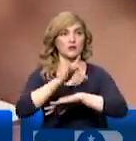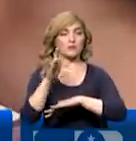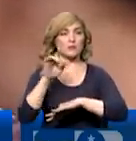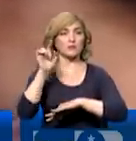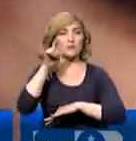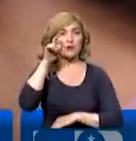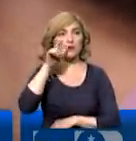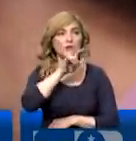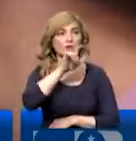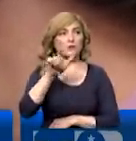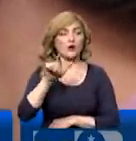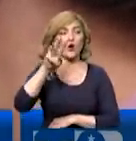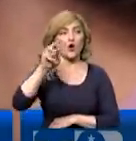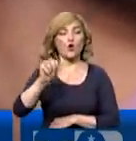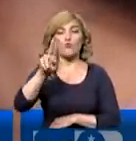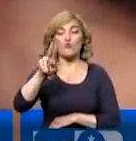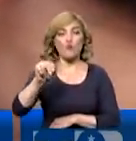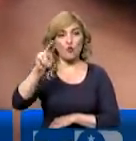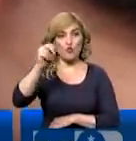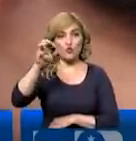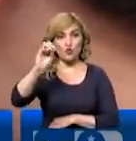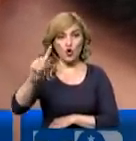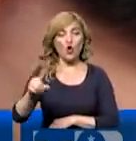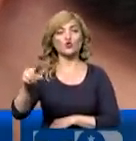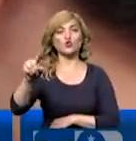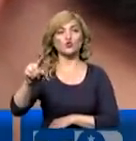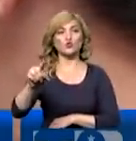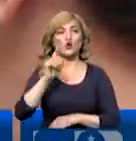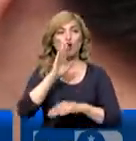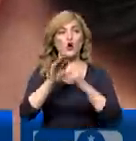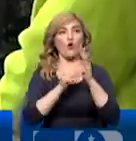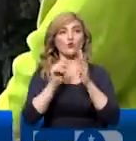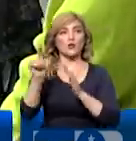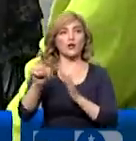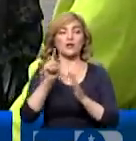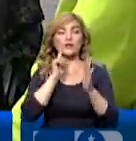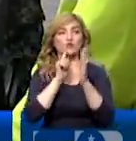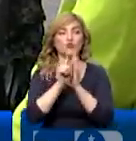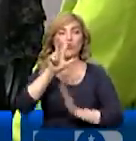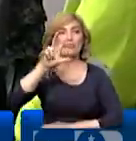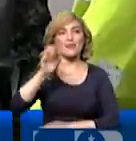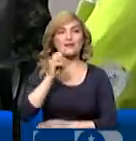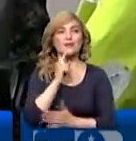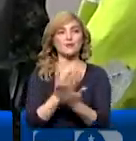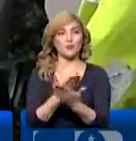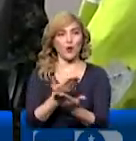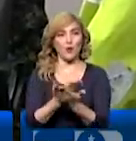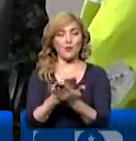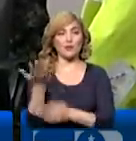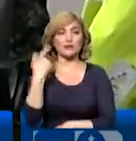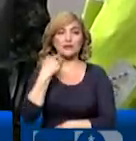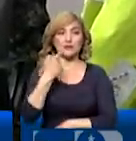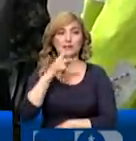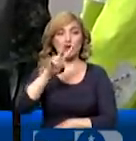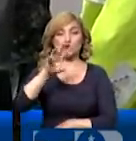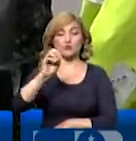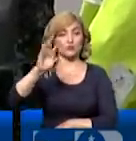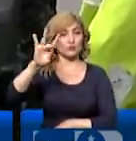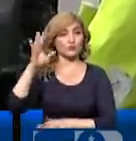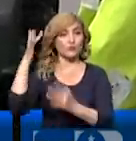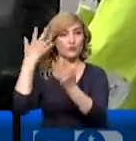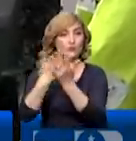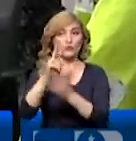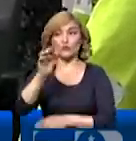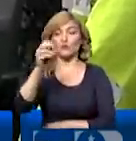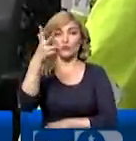diligencia, el fiscal Andrés Muñoz presentó 30 elementos de convicción en contra de María Sol Larrea. Asegura que de 2008 a 2013, fecha en la que